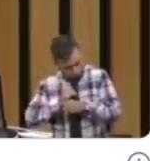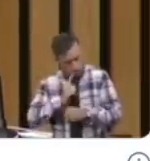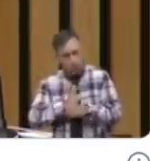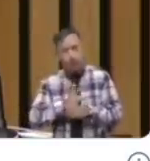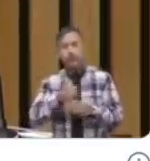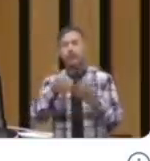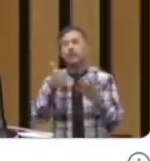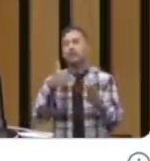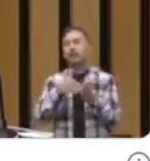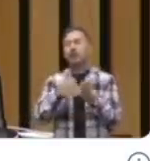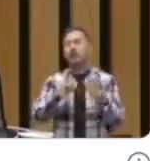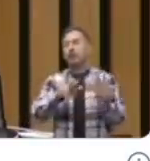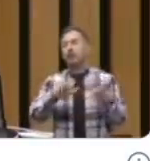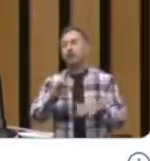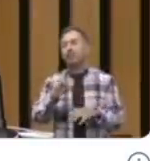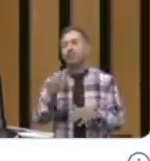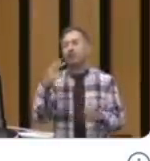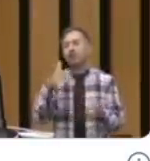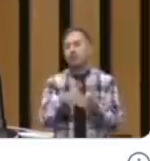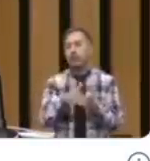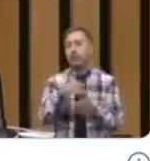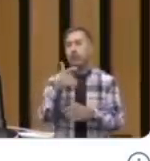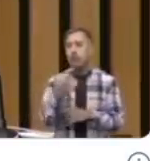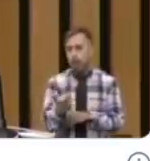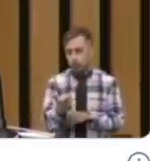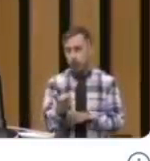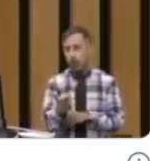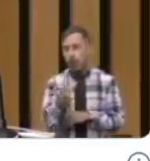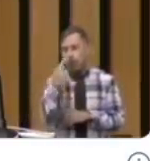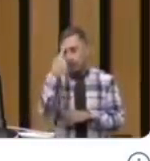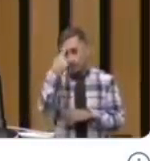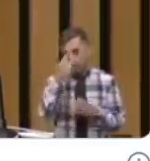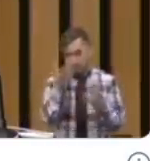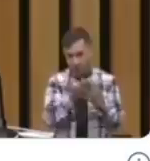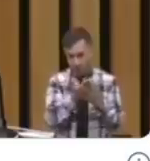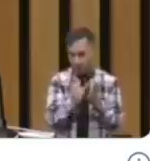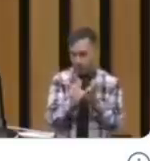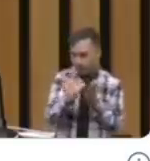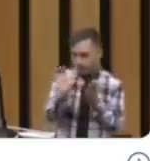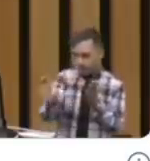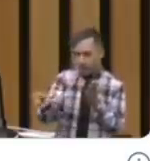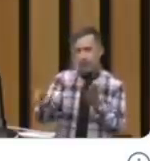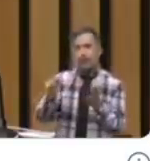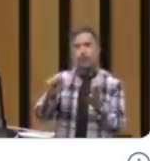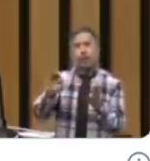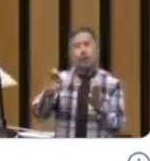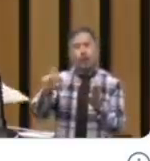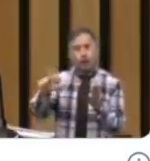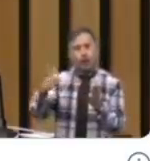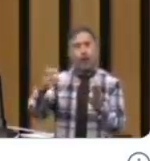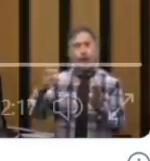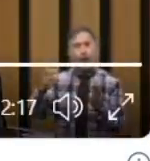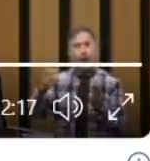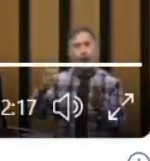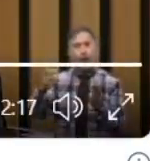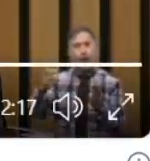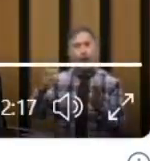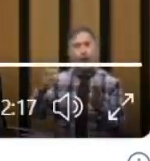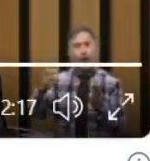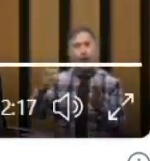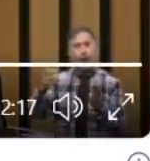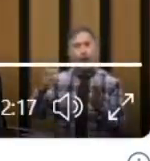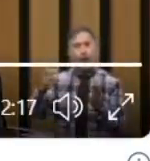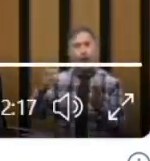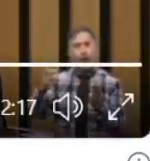millones 862 mil pesos se destinaron a la campaña de samuel garcía el resto de los recursos